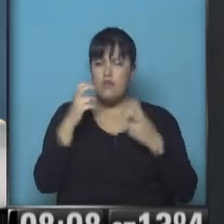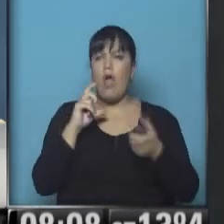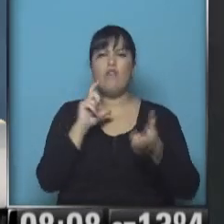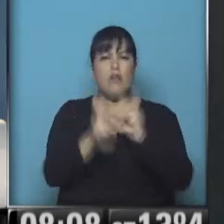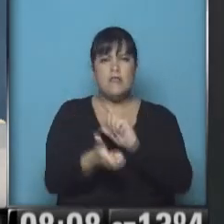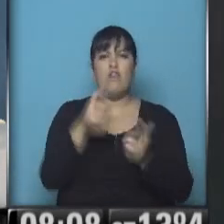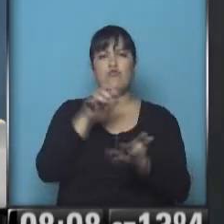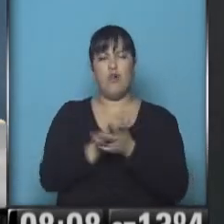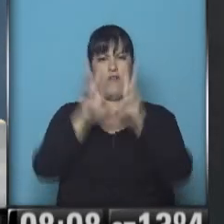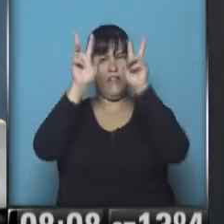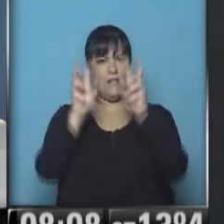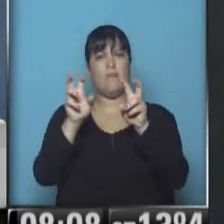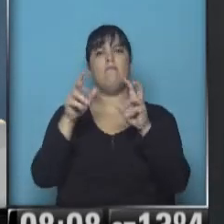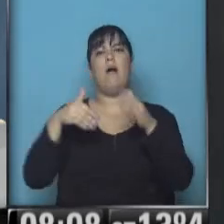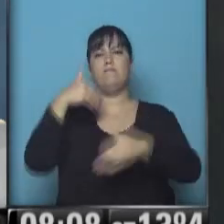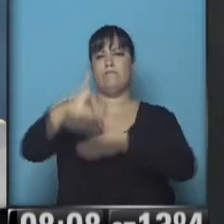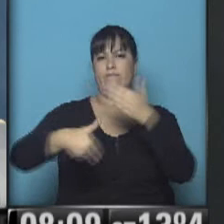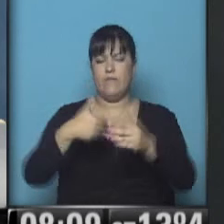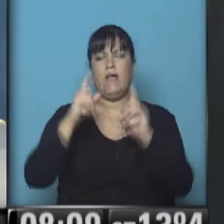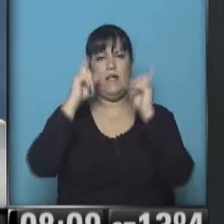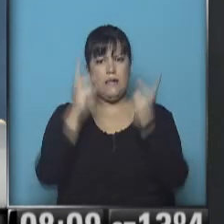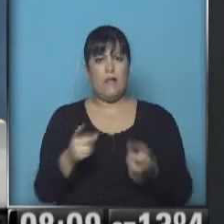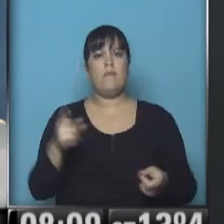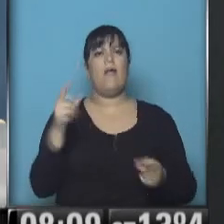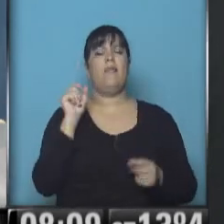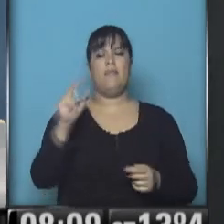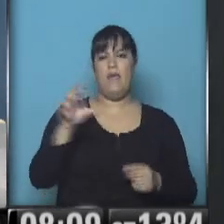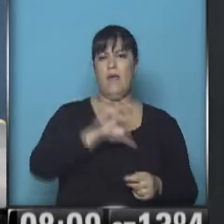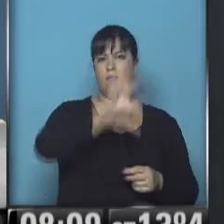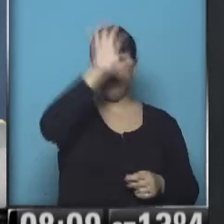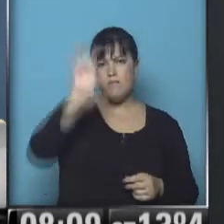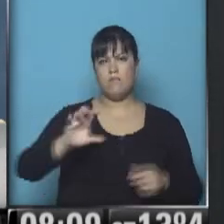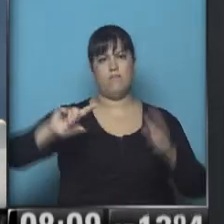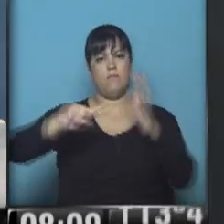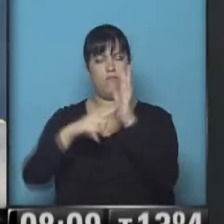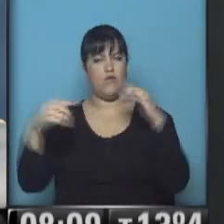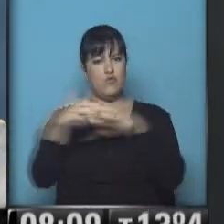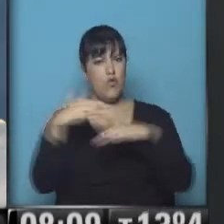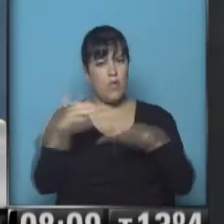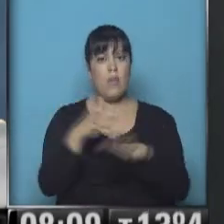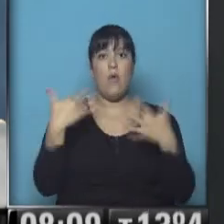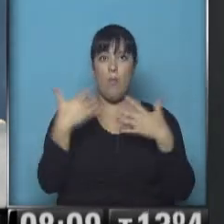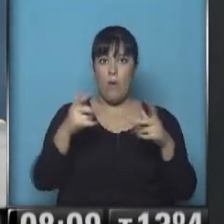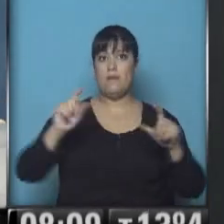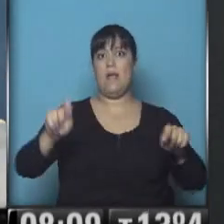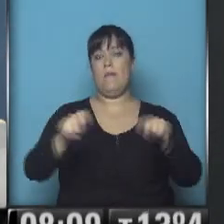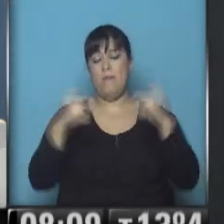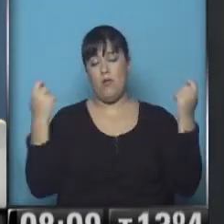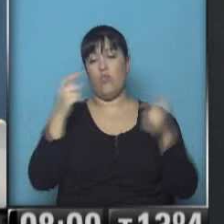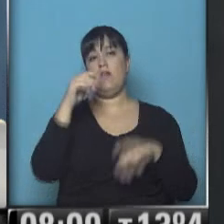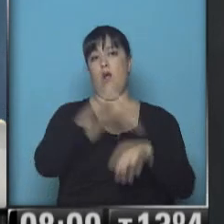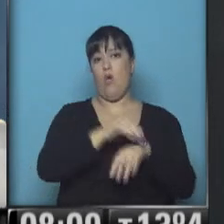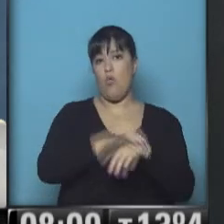desde el punto de vista de la evolución y el comportamiento de las poblaciones urbanas que eventualmente puedan estar afectadas por glifosato. Lo que no